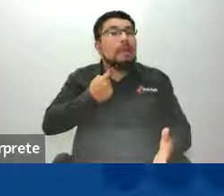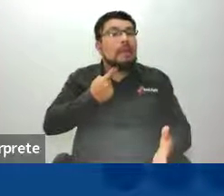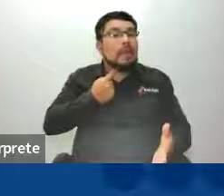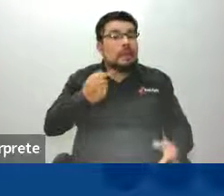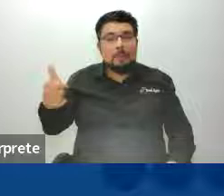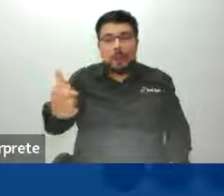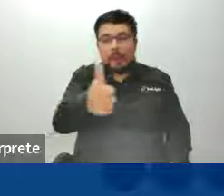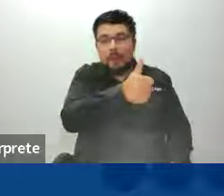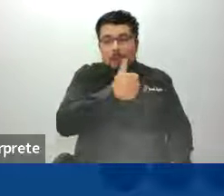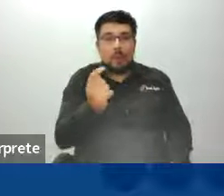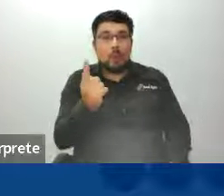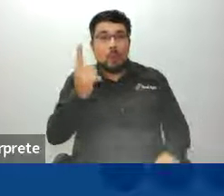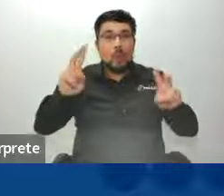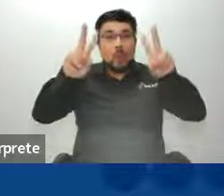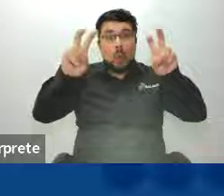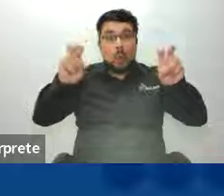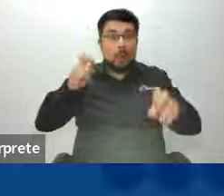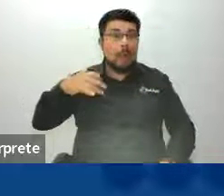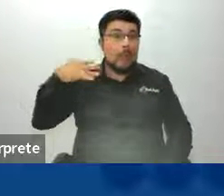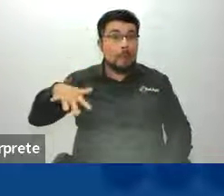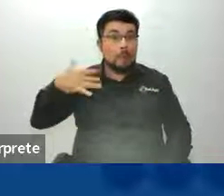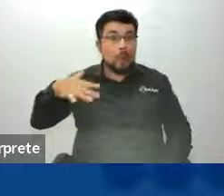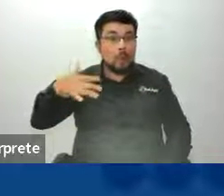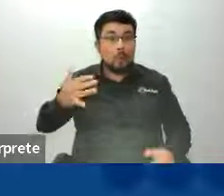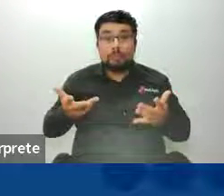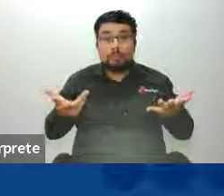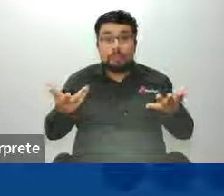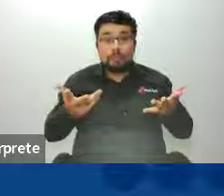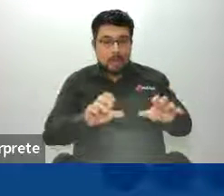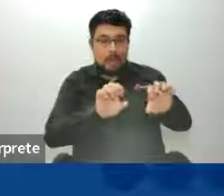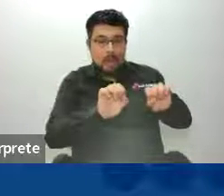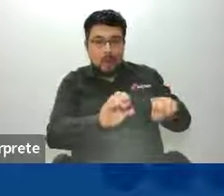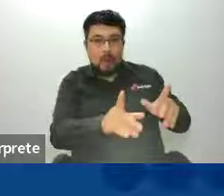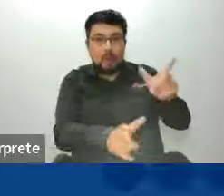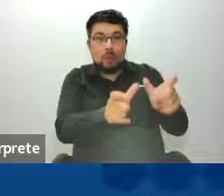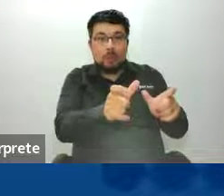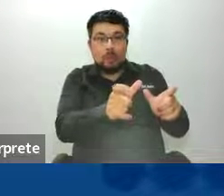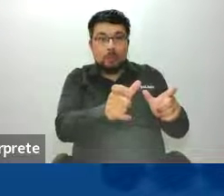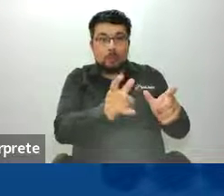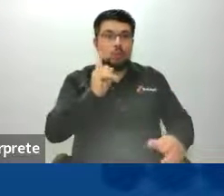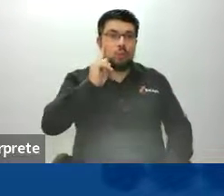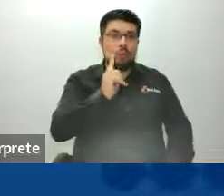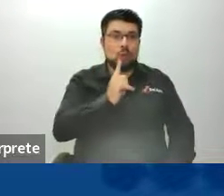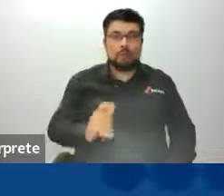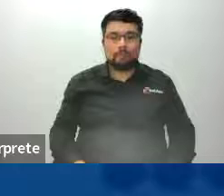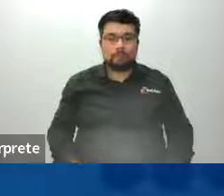uno de los temas que son fundamentales en la educación de personas sordas. La siguiente, María